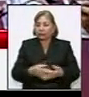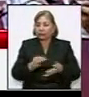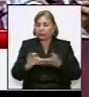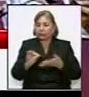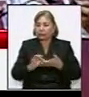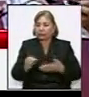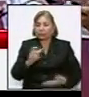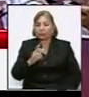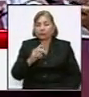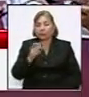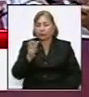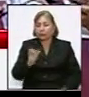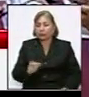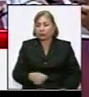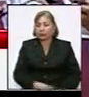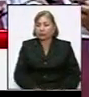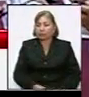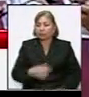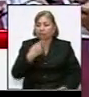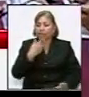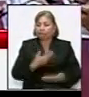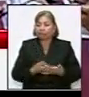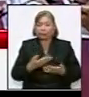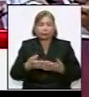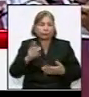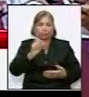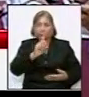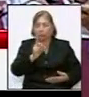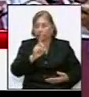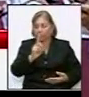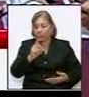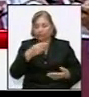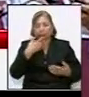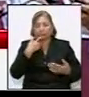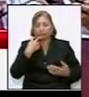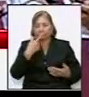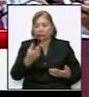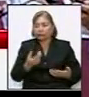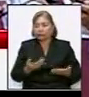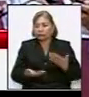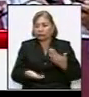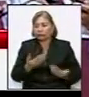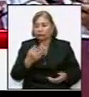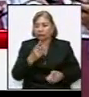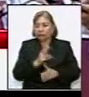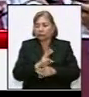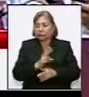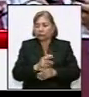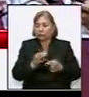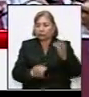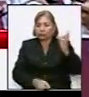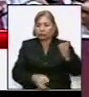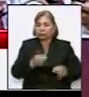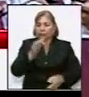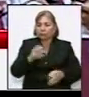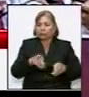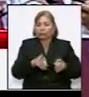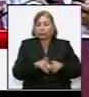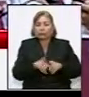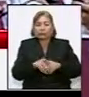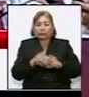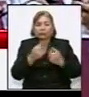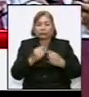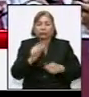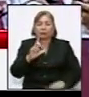litigantes y yo creo que también esas cosas no deberían deberían tener investigación sobre natura judicial y respecto a lo que se han